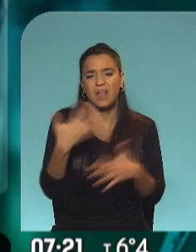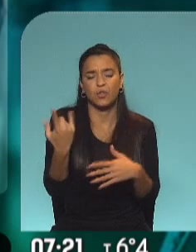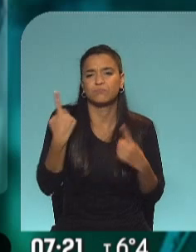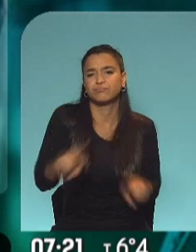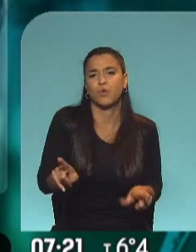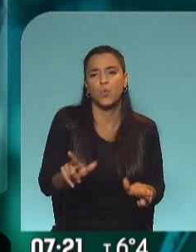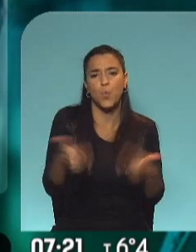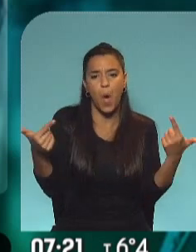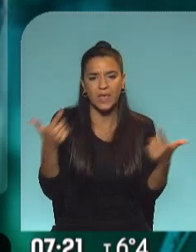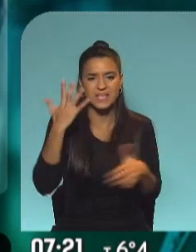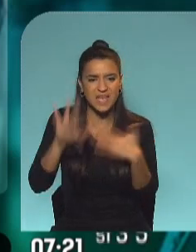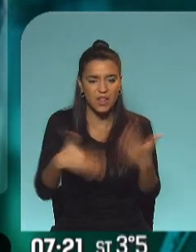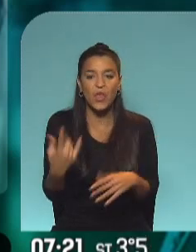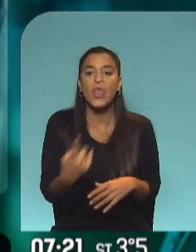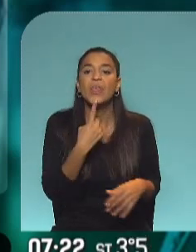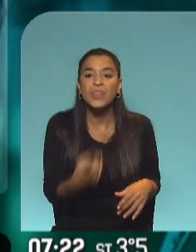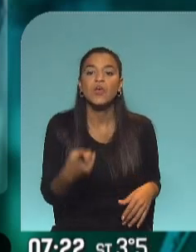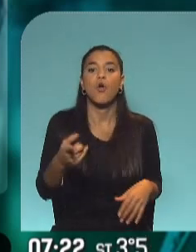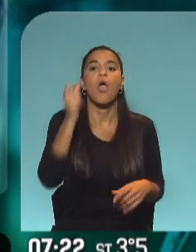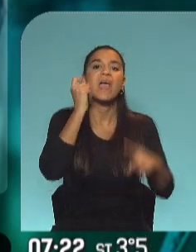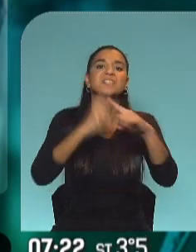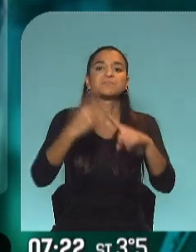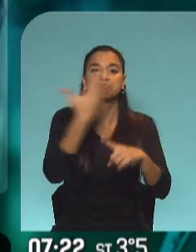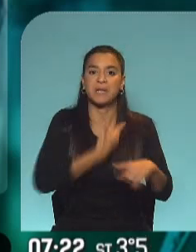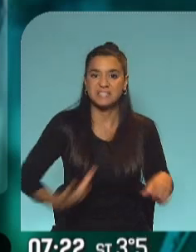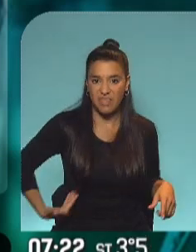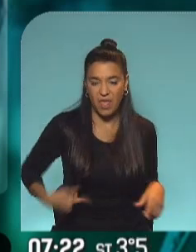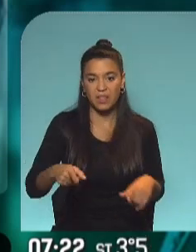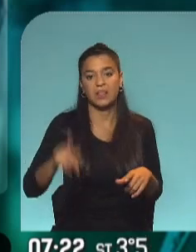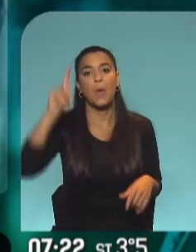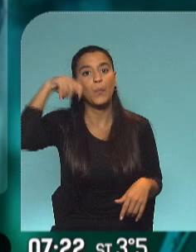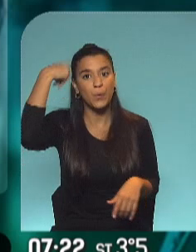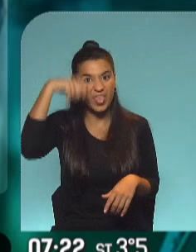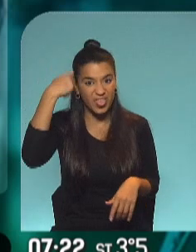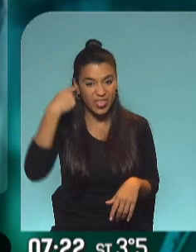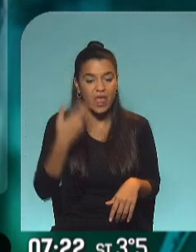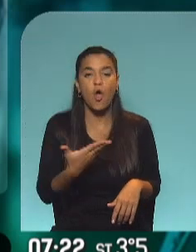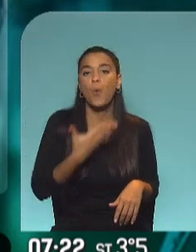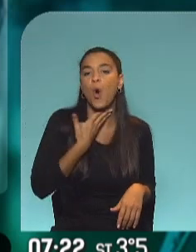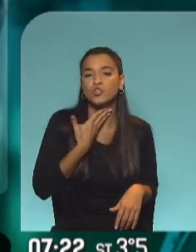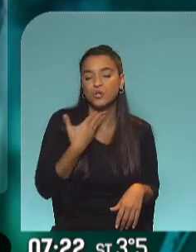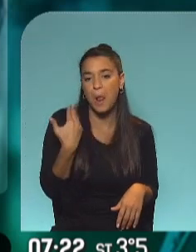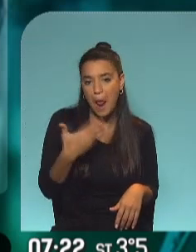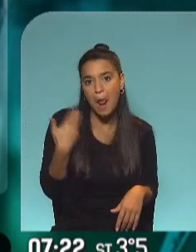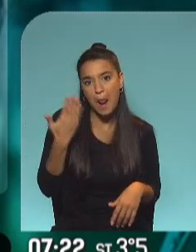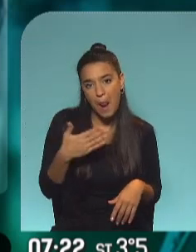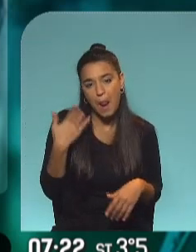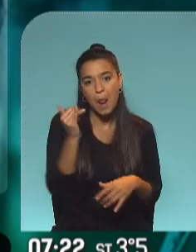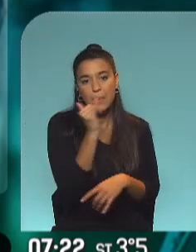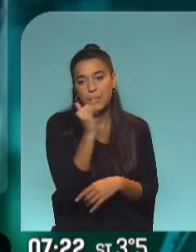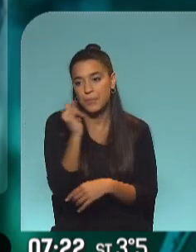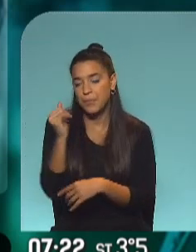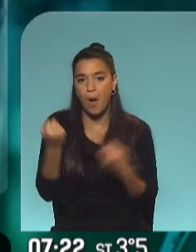inédito escándalo, decía la expresidenta en este video que filmó con la voz en off dirigiéndose en su